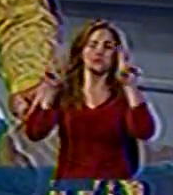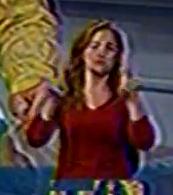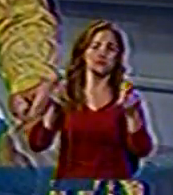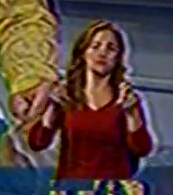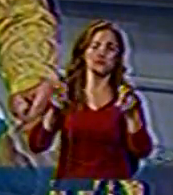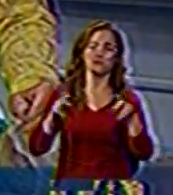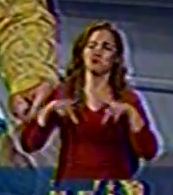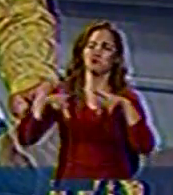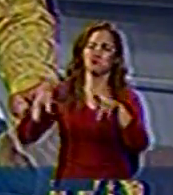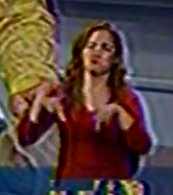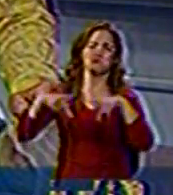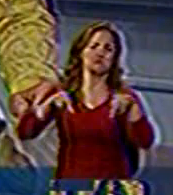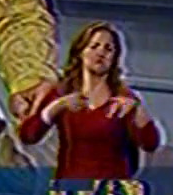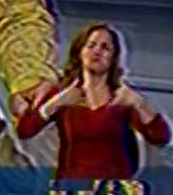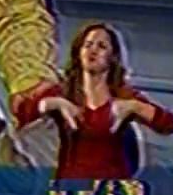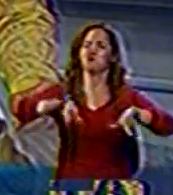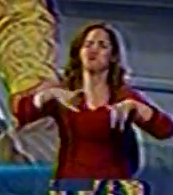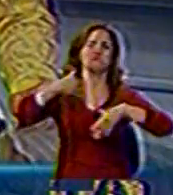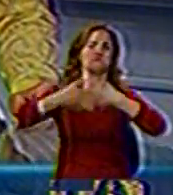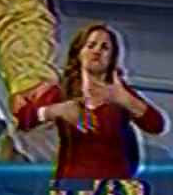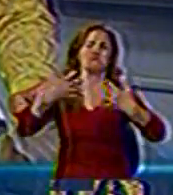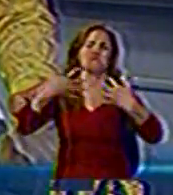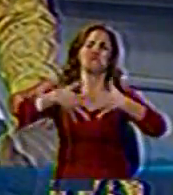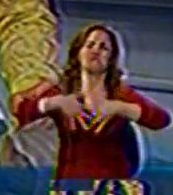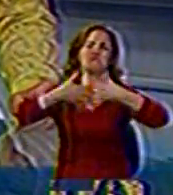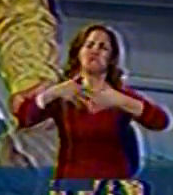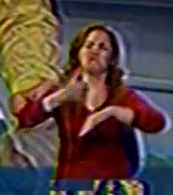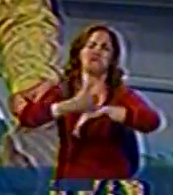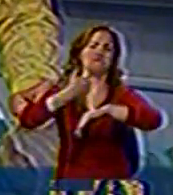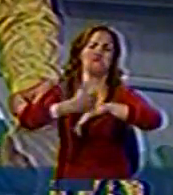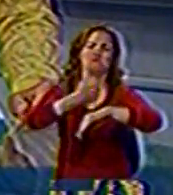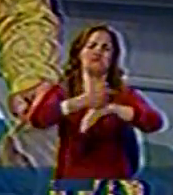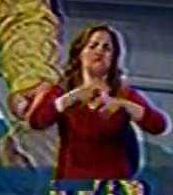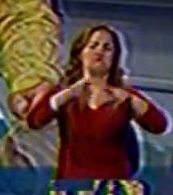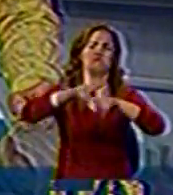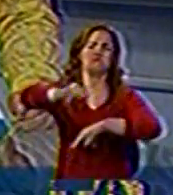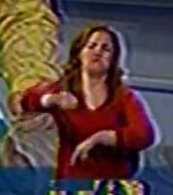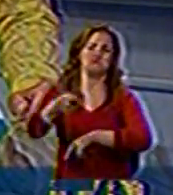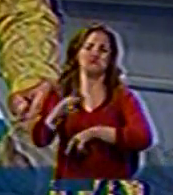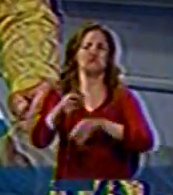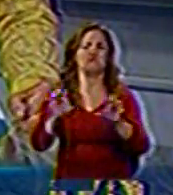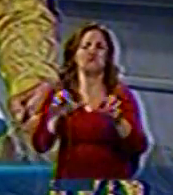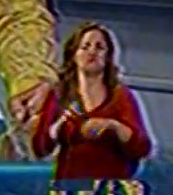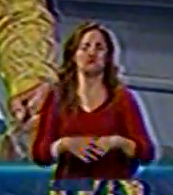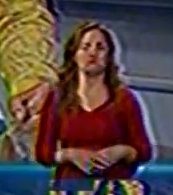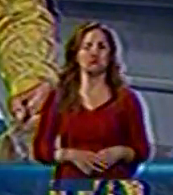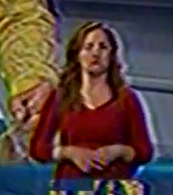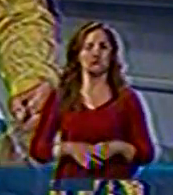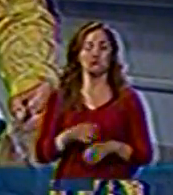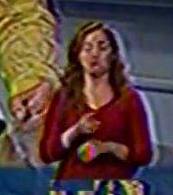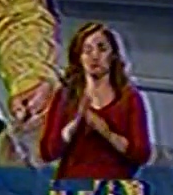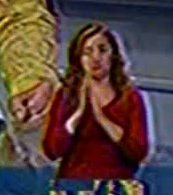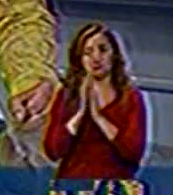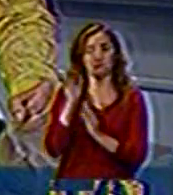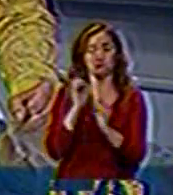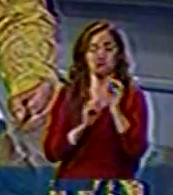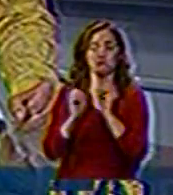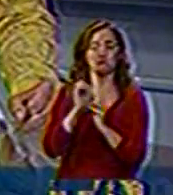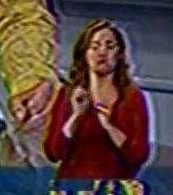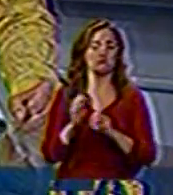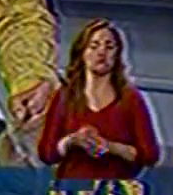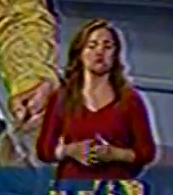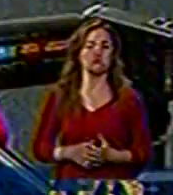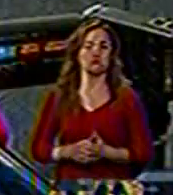concesiones otorgadas bajo el cuestionado concurso de frecuencias que auditó Contraloría. Dijo que pedirá observaciones a la